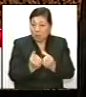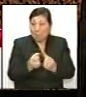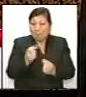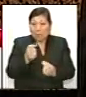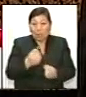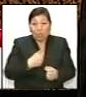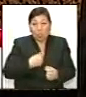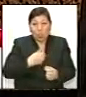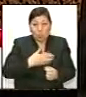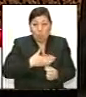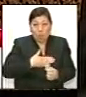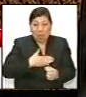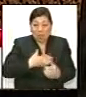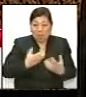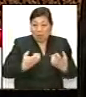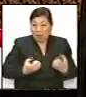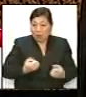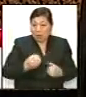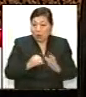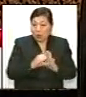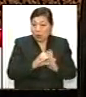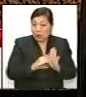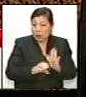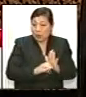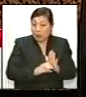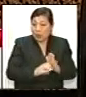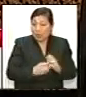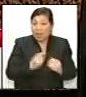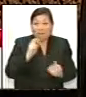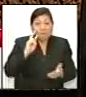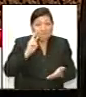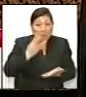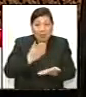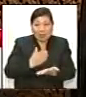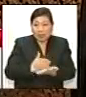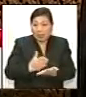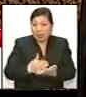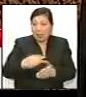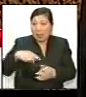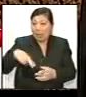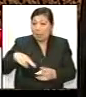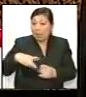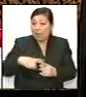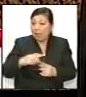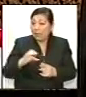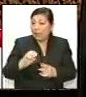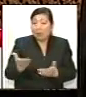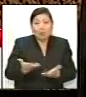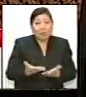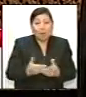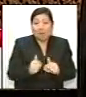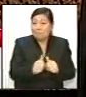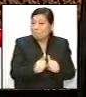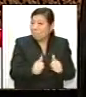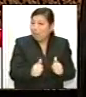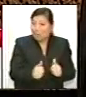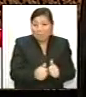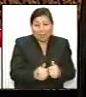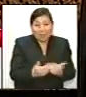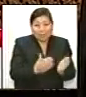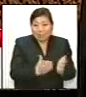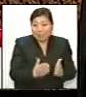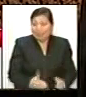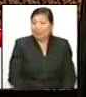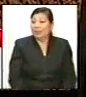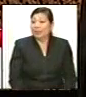transportistas formales quiere hoy constituir, presidente, un terminal, el MTC no les puede alcanzar un modelo de terminal